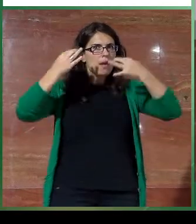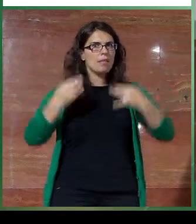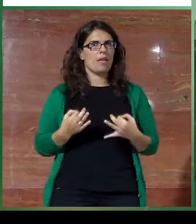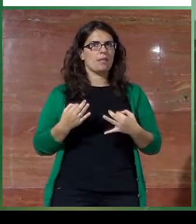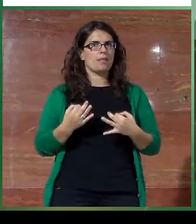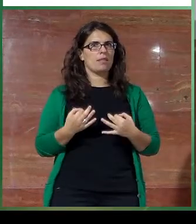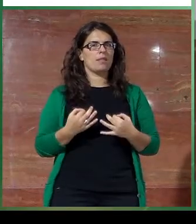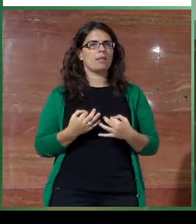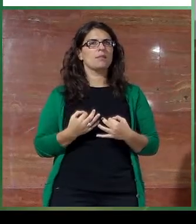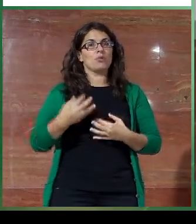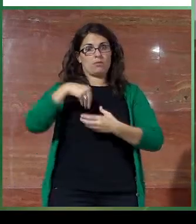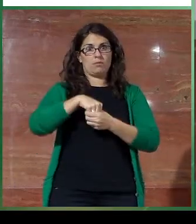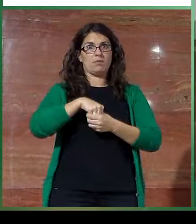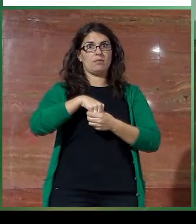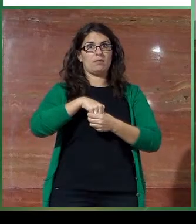la discapacidad hay